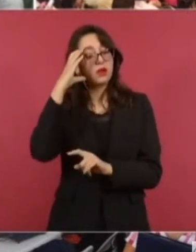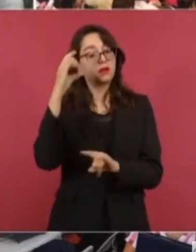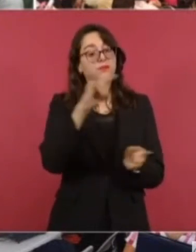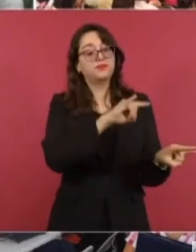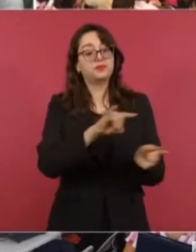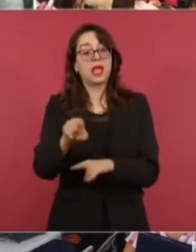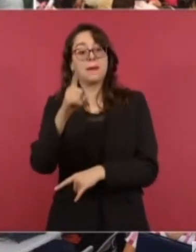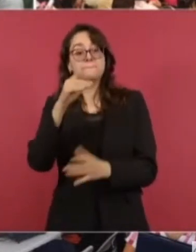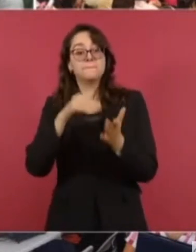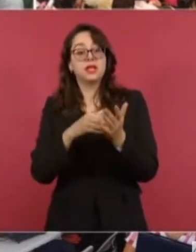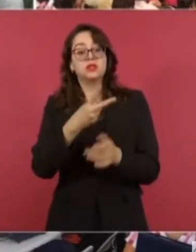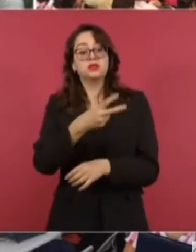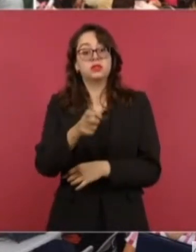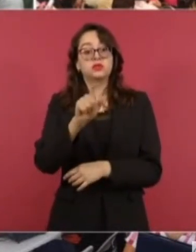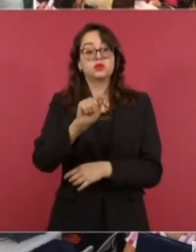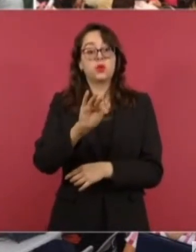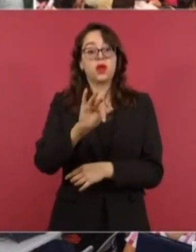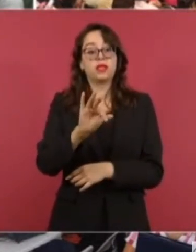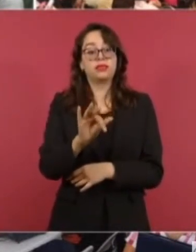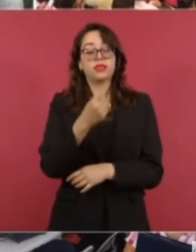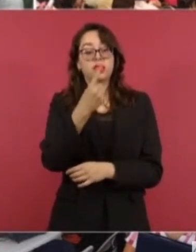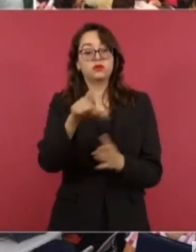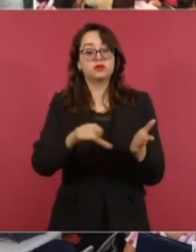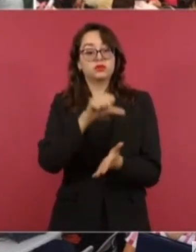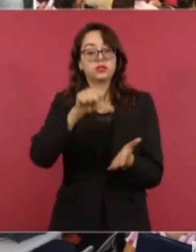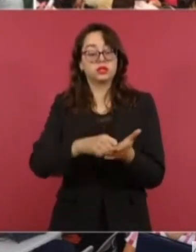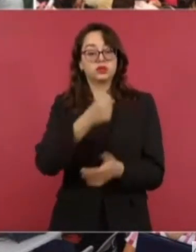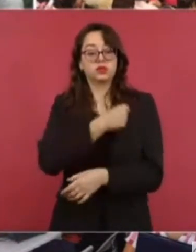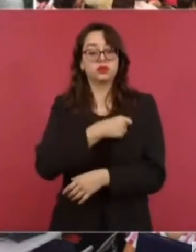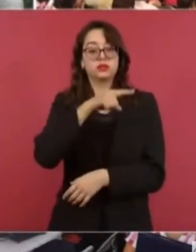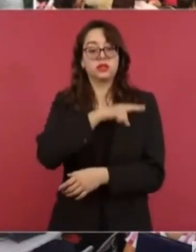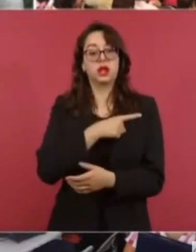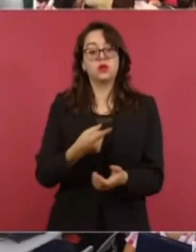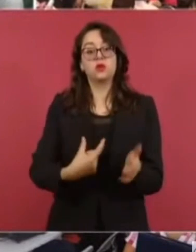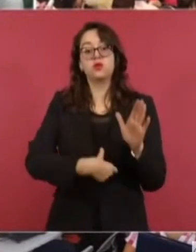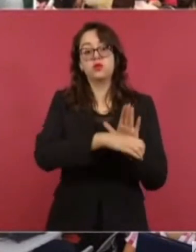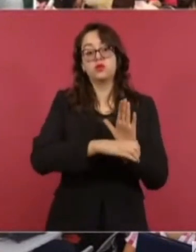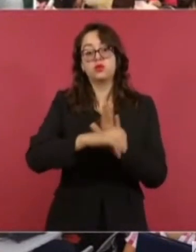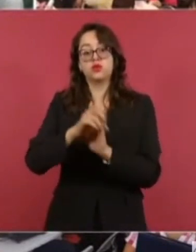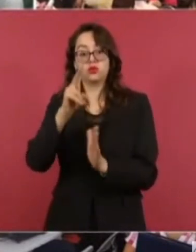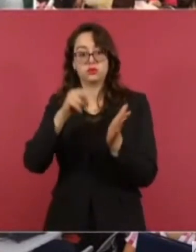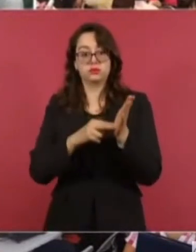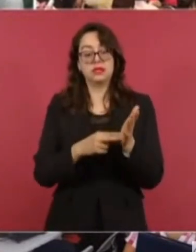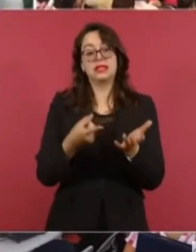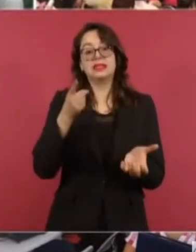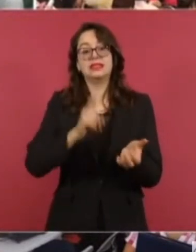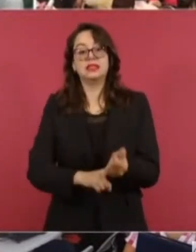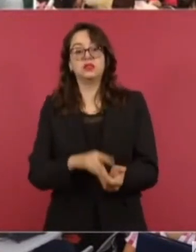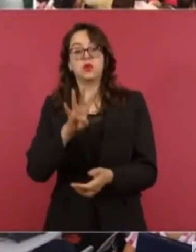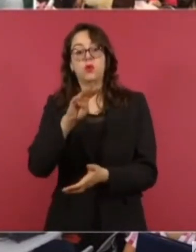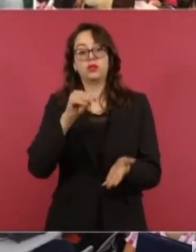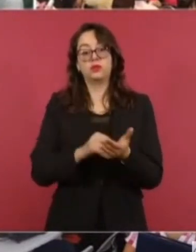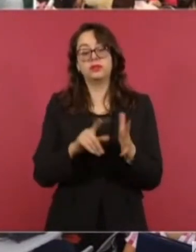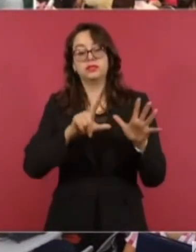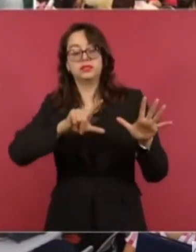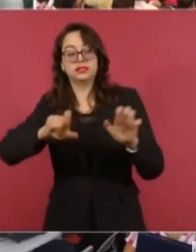1,241 centros de salud con 2,061 consultorios, se cuenta con 4,731 médicos, de los